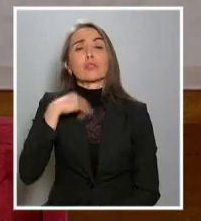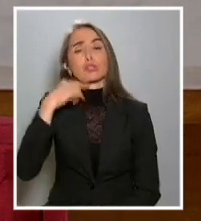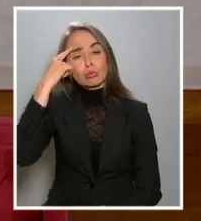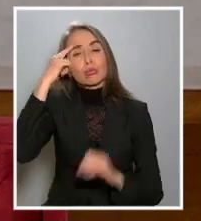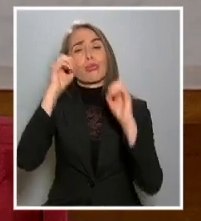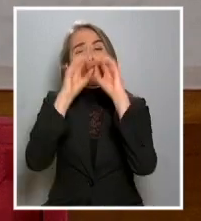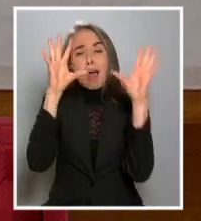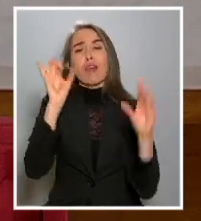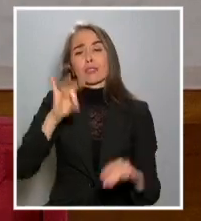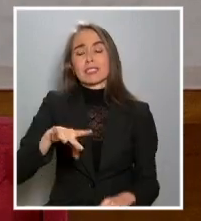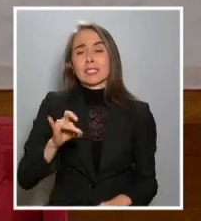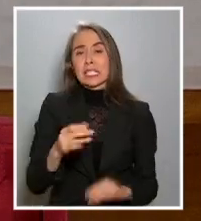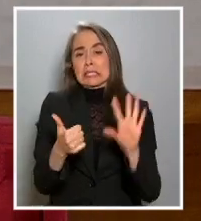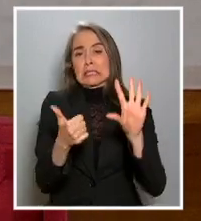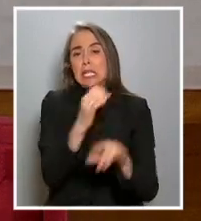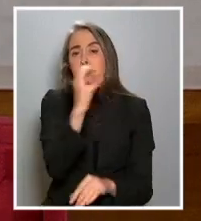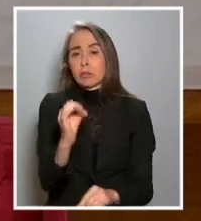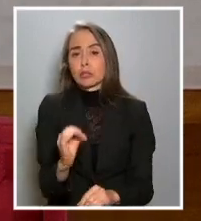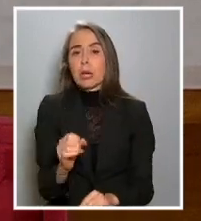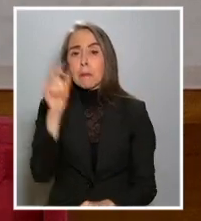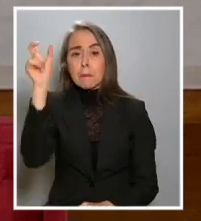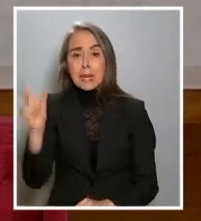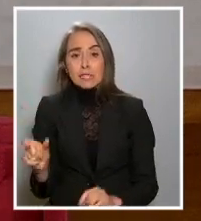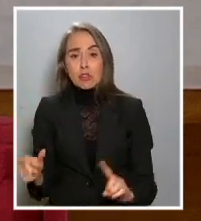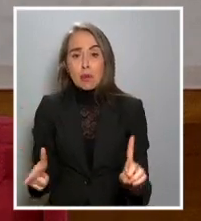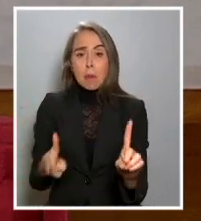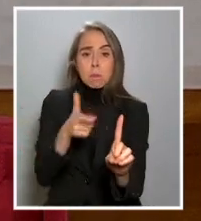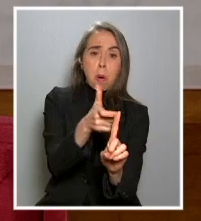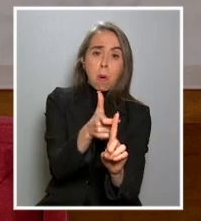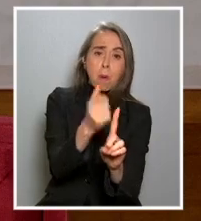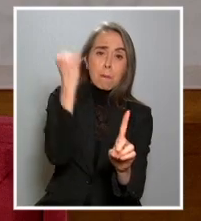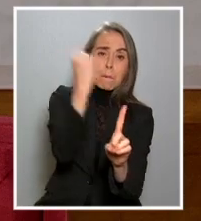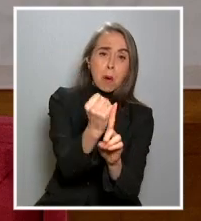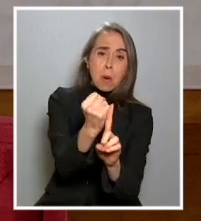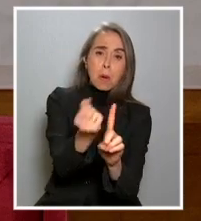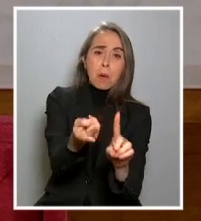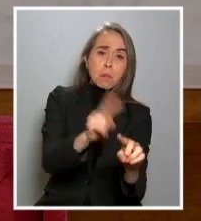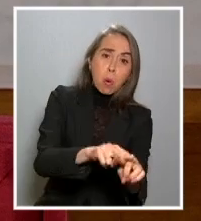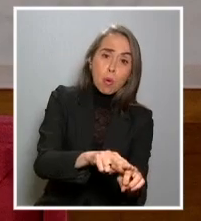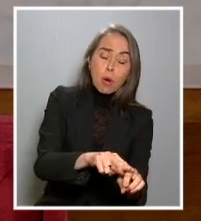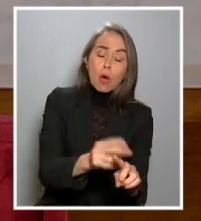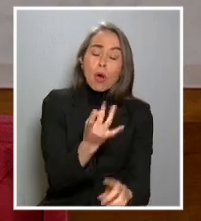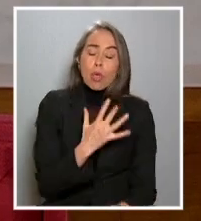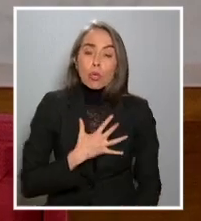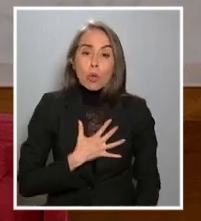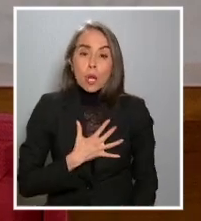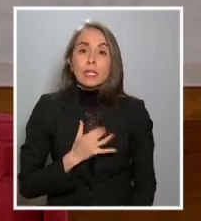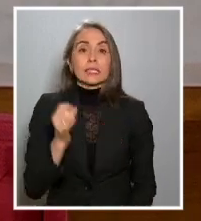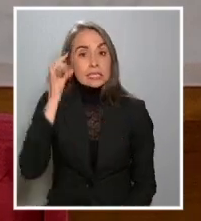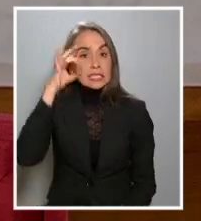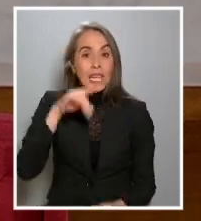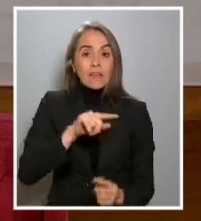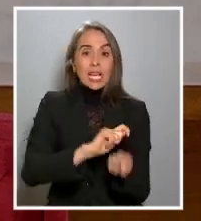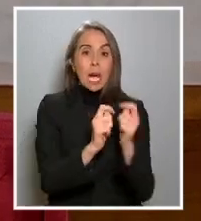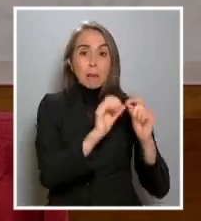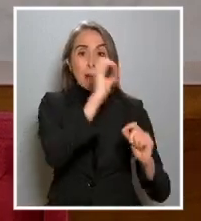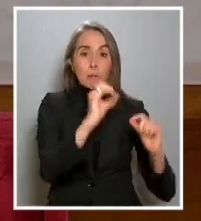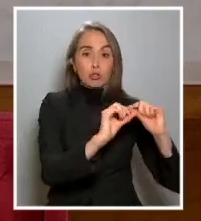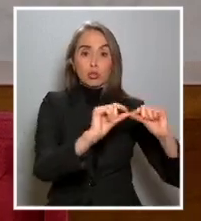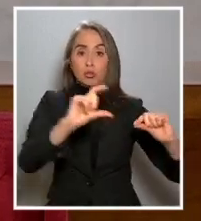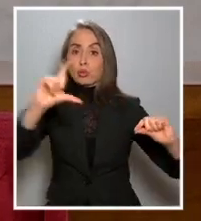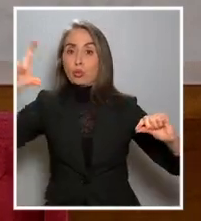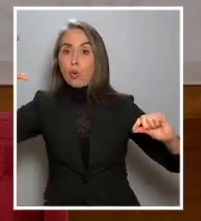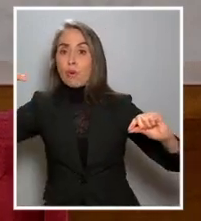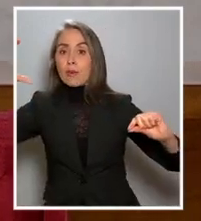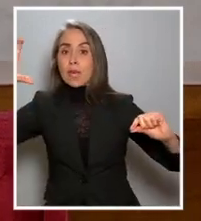claro, porque cada asesinato nos duele. Y sé que cambiar una tendencia no repara en